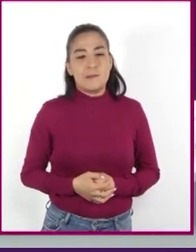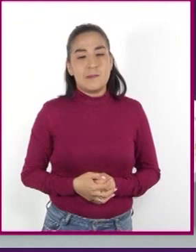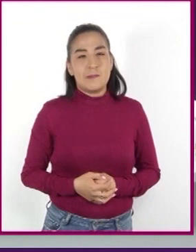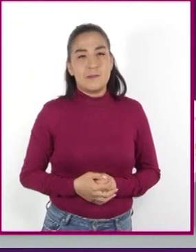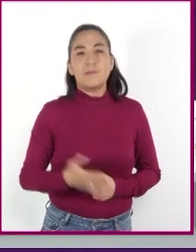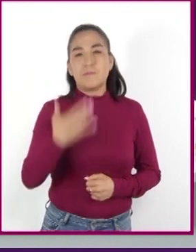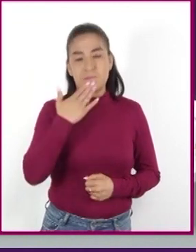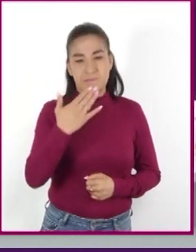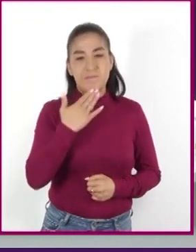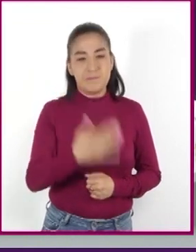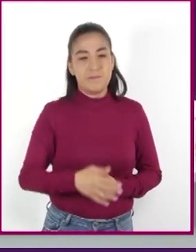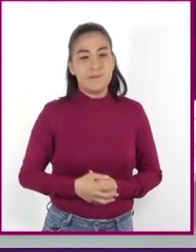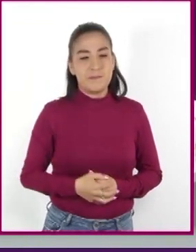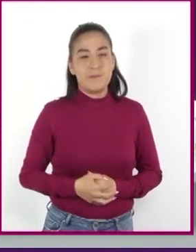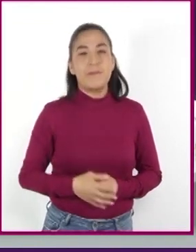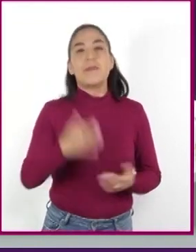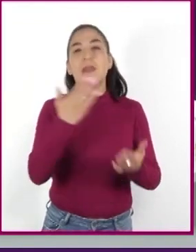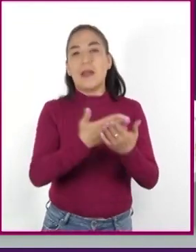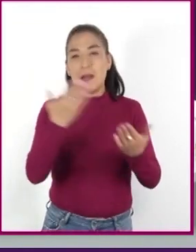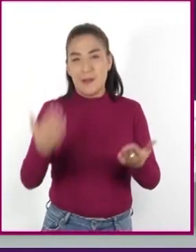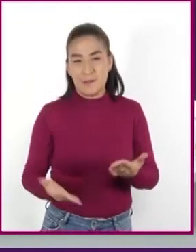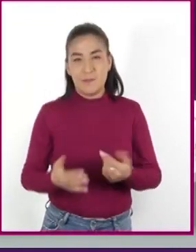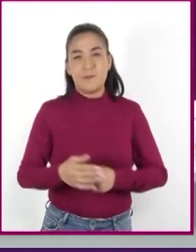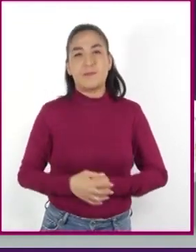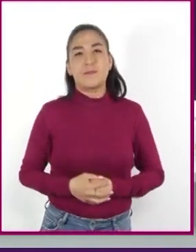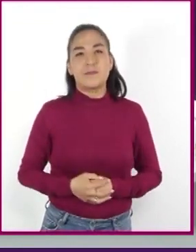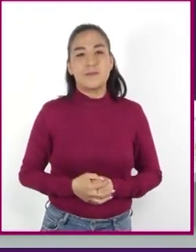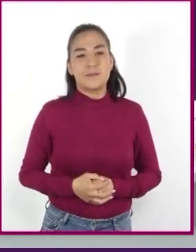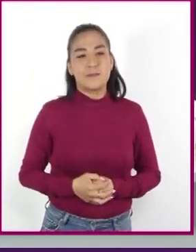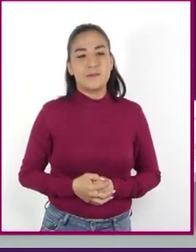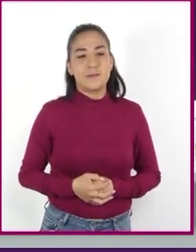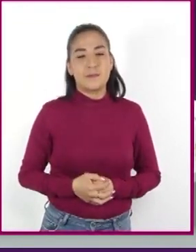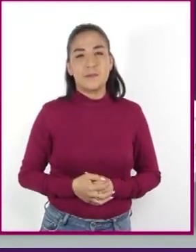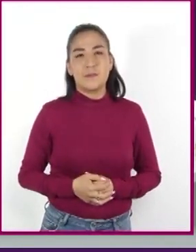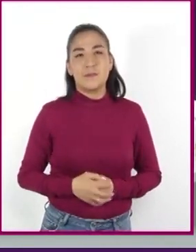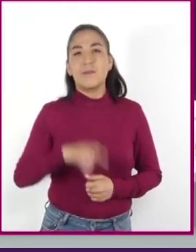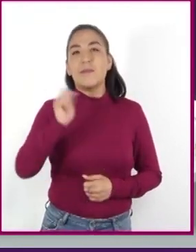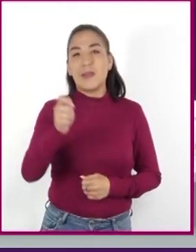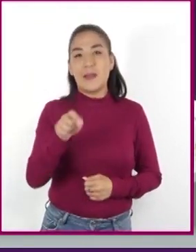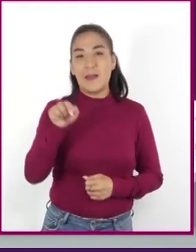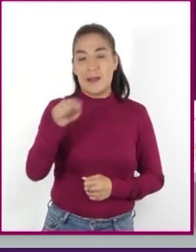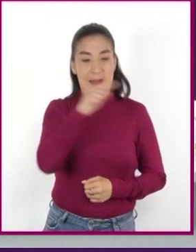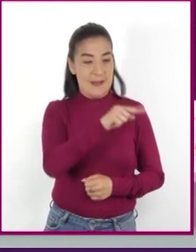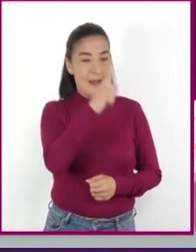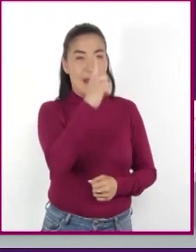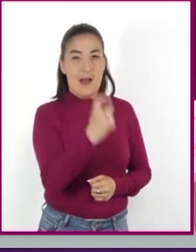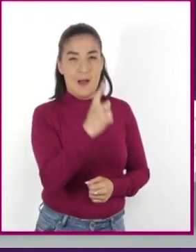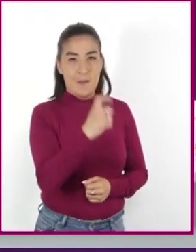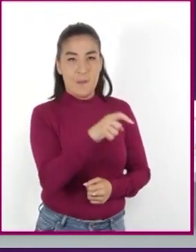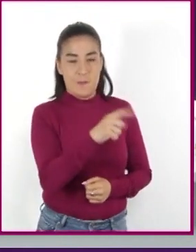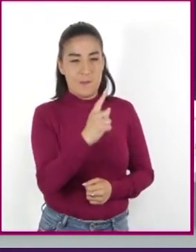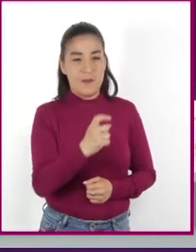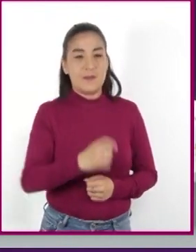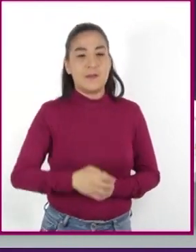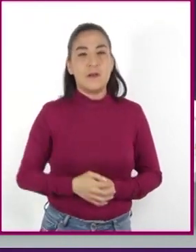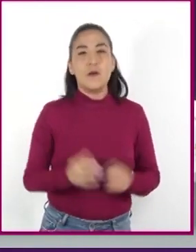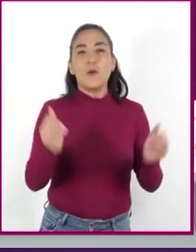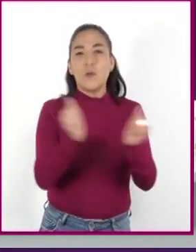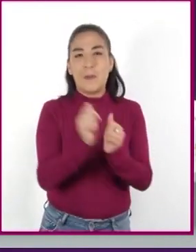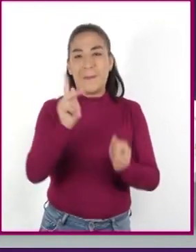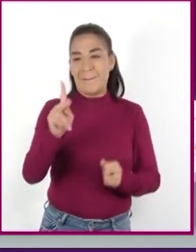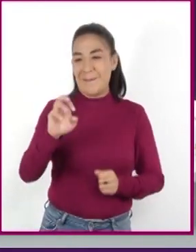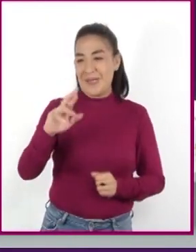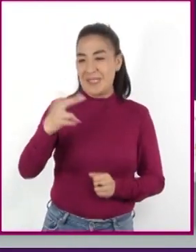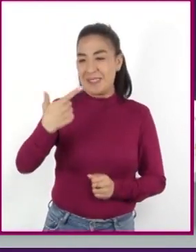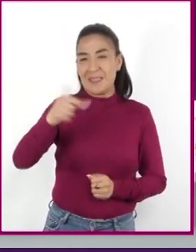Sí. ¿Sí? Ahora Muy bien. vamos a diluir el agua destilada con el